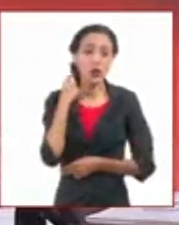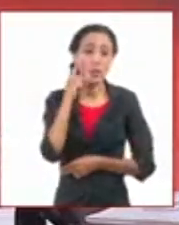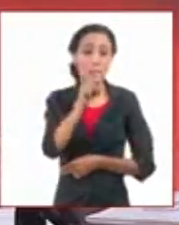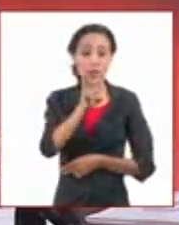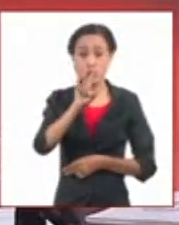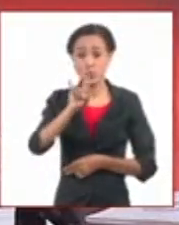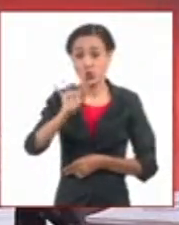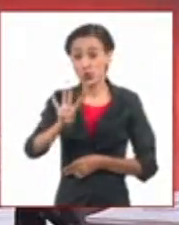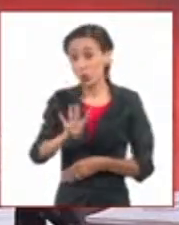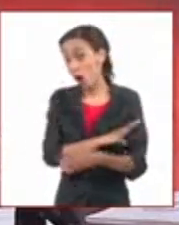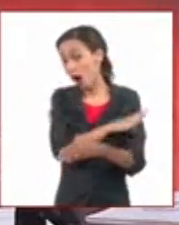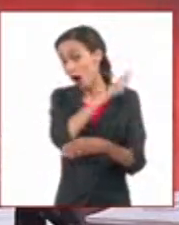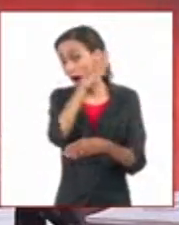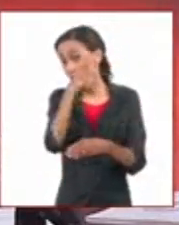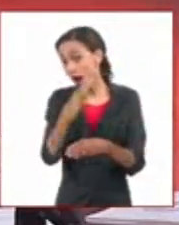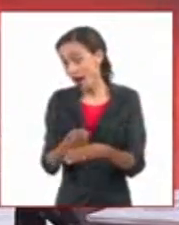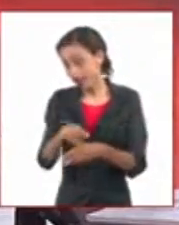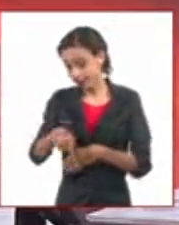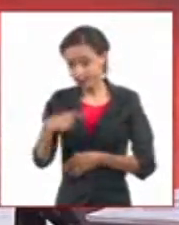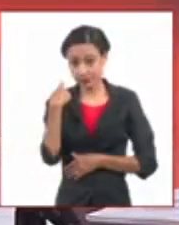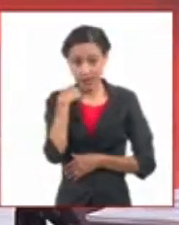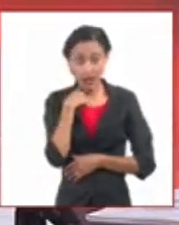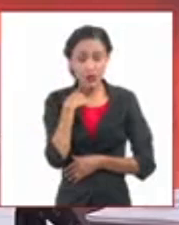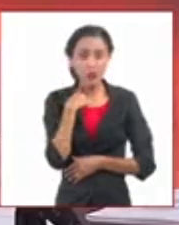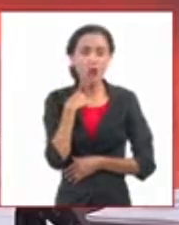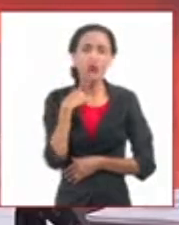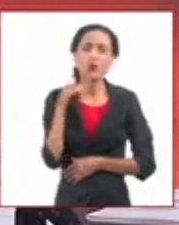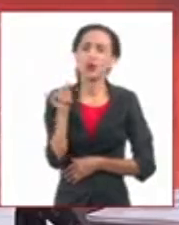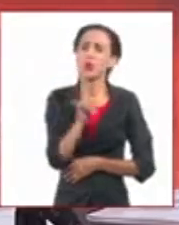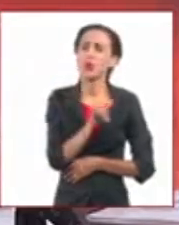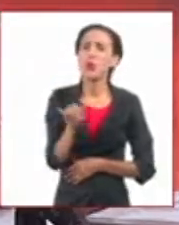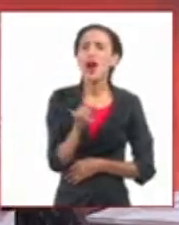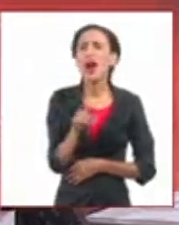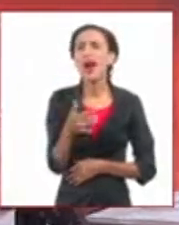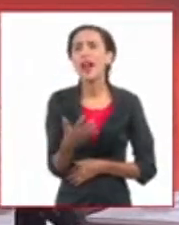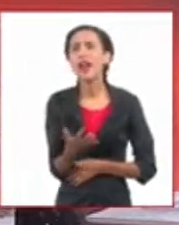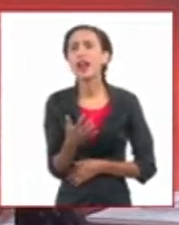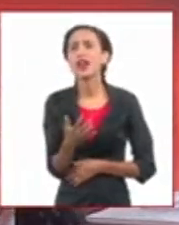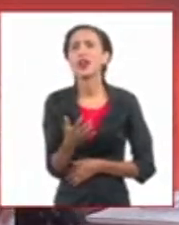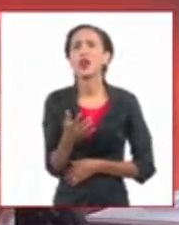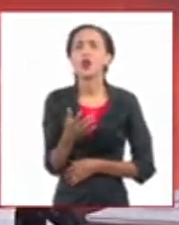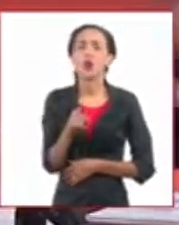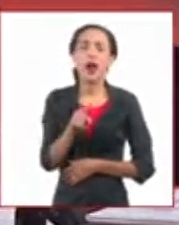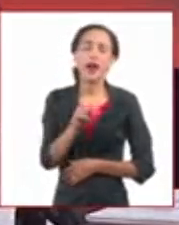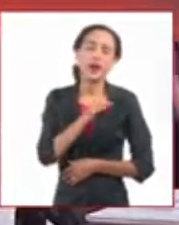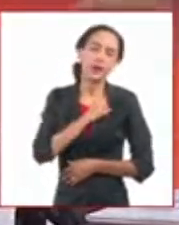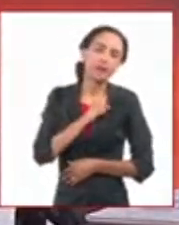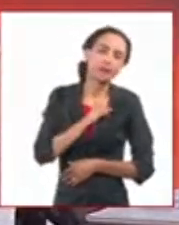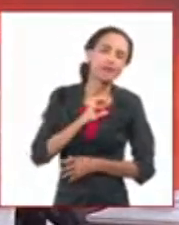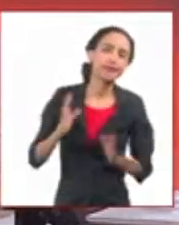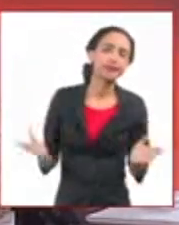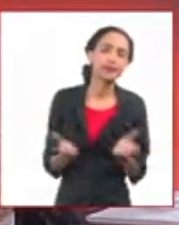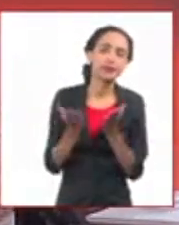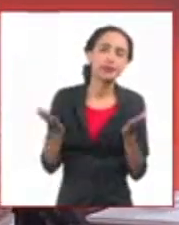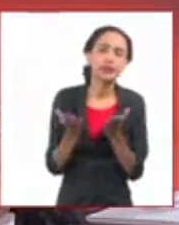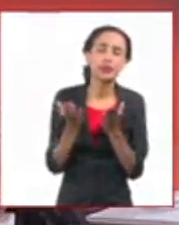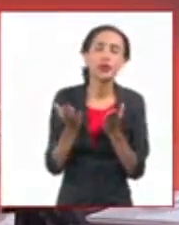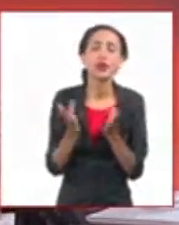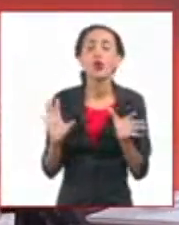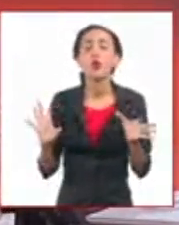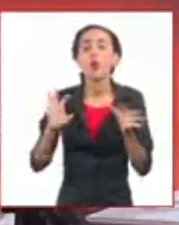acá aquella buena postura para el progreso que la ley la alianza para el progreso gracias